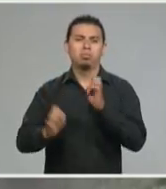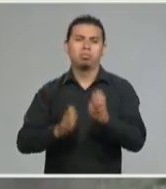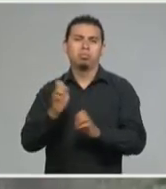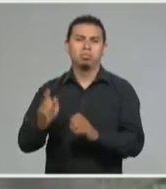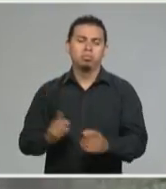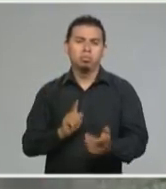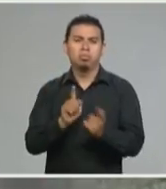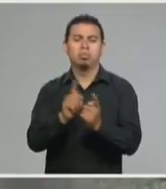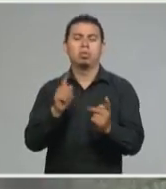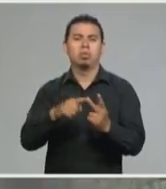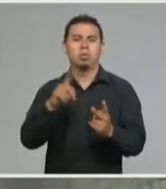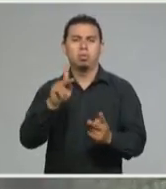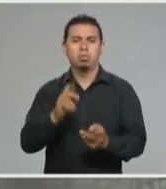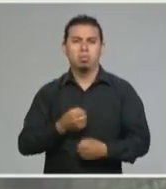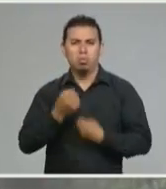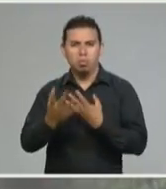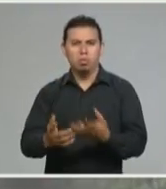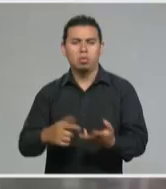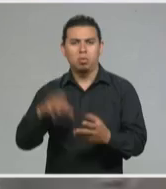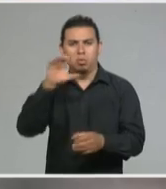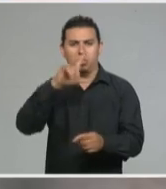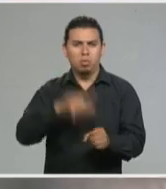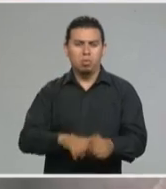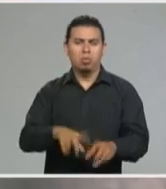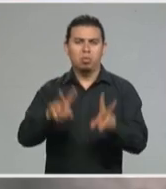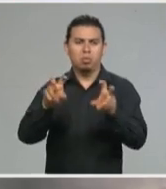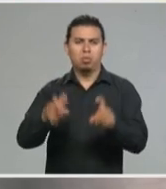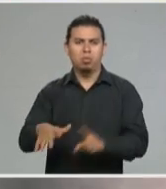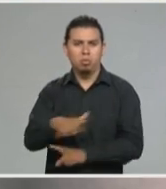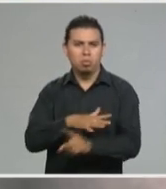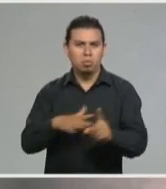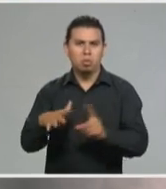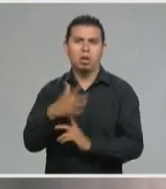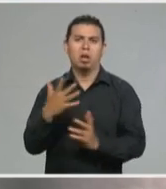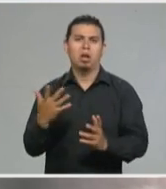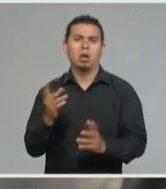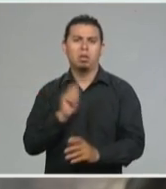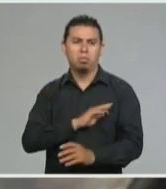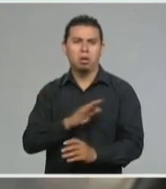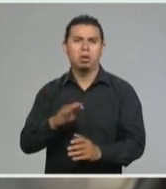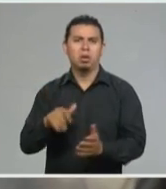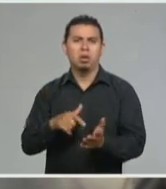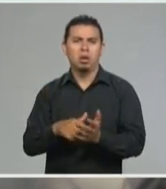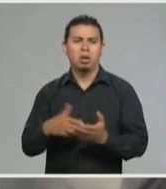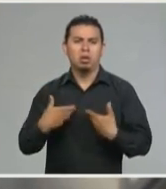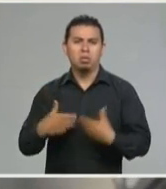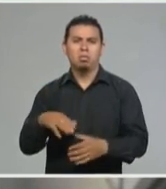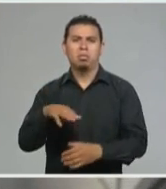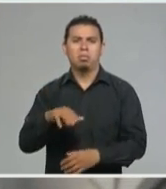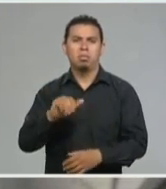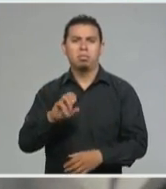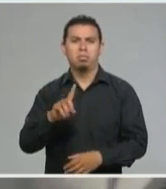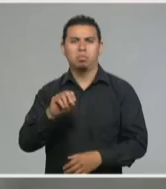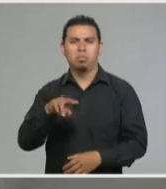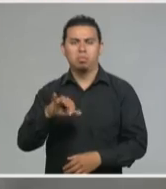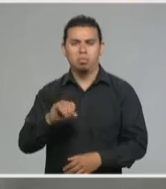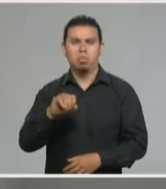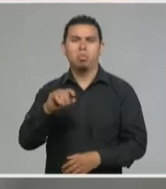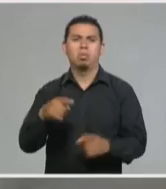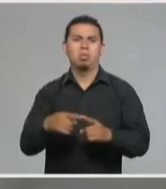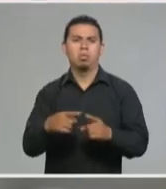encuentros de poesía, cultura, asuntos de intención social que habrán de realizarse sobre la calle de Alcalá, esquina